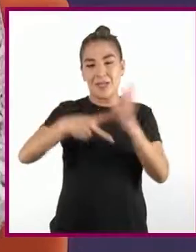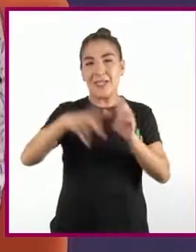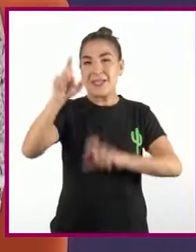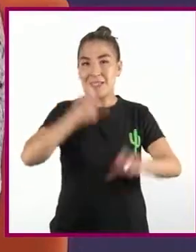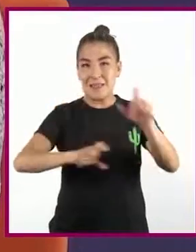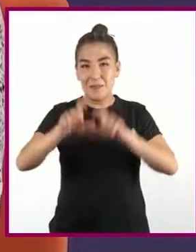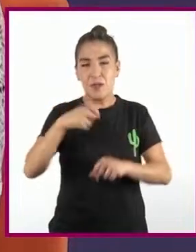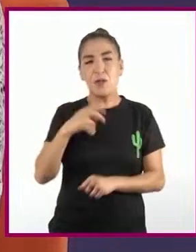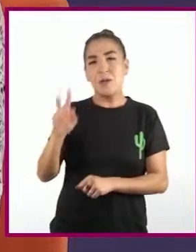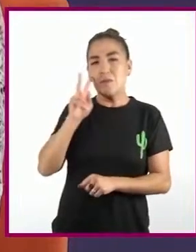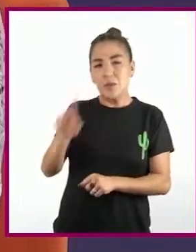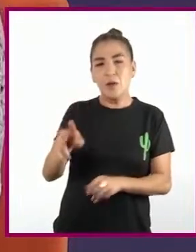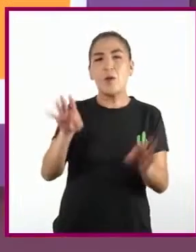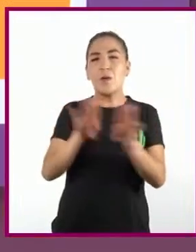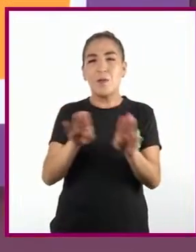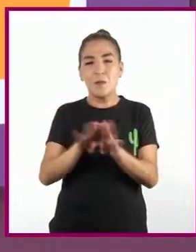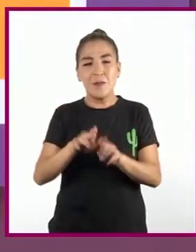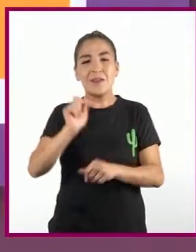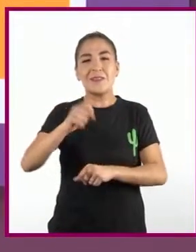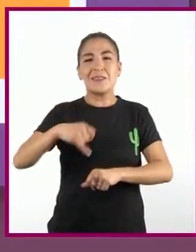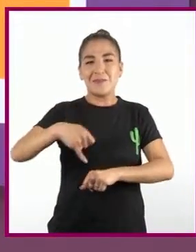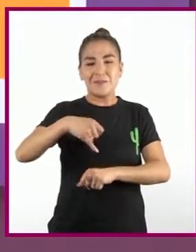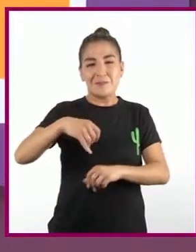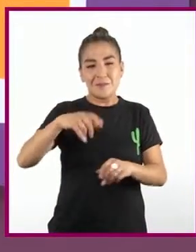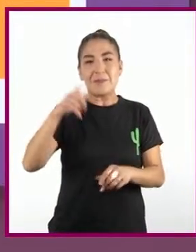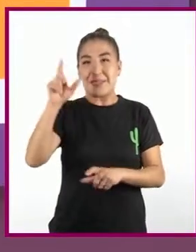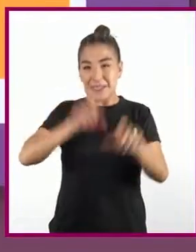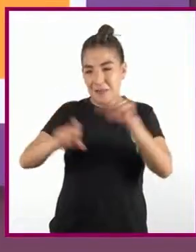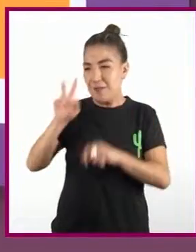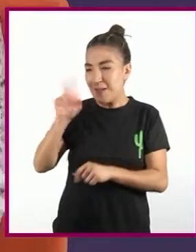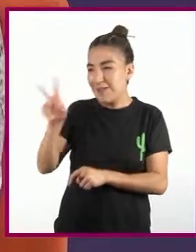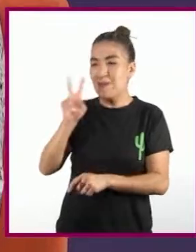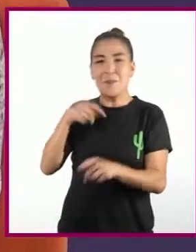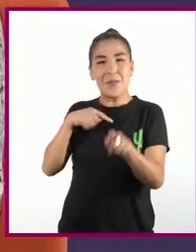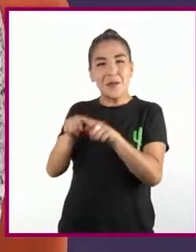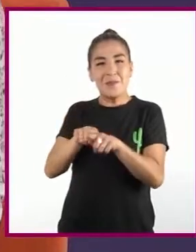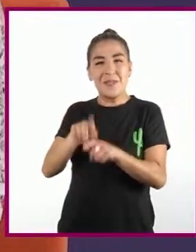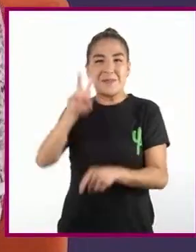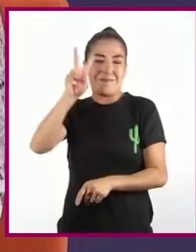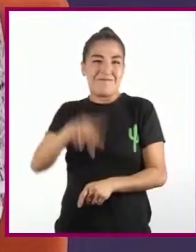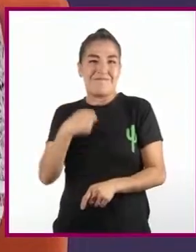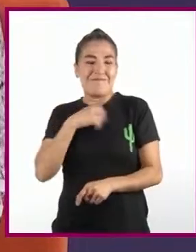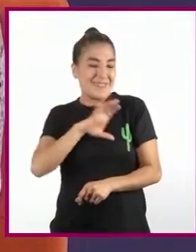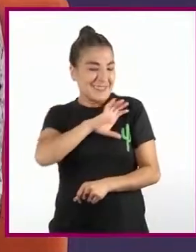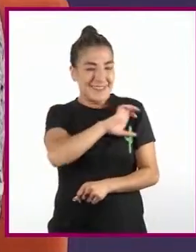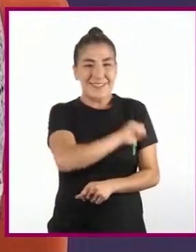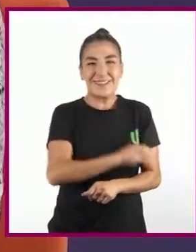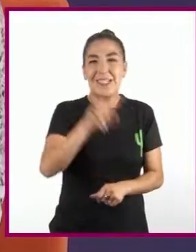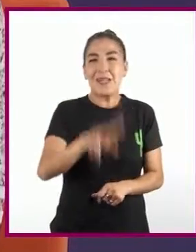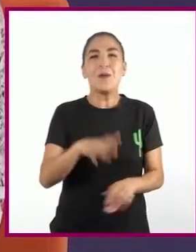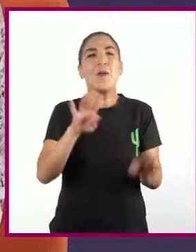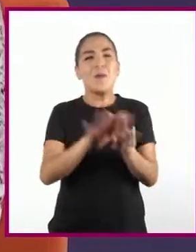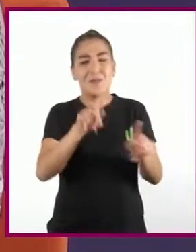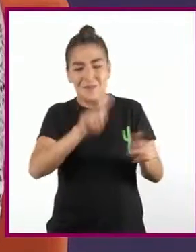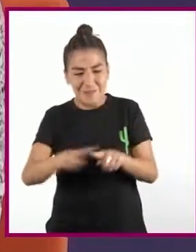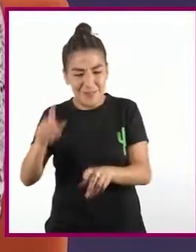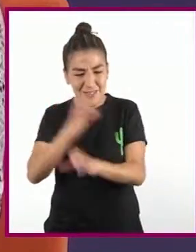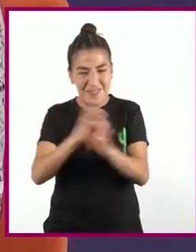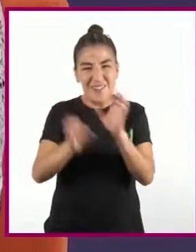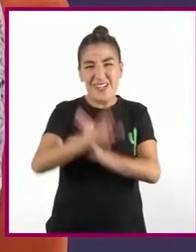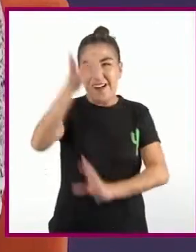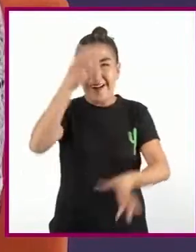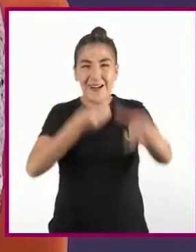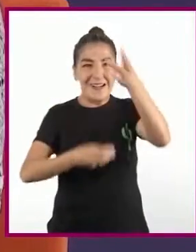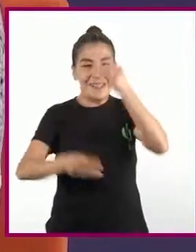pues viendo lo que ellos estudiaban, sus libros y demás, la química me empezó a parecer algo fascinante. Tantas cosas que podía uno aprender que